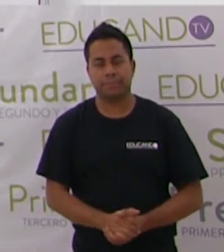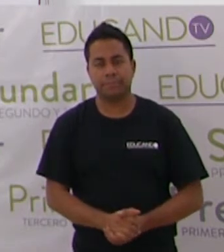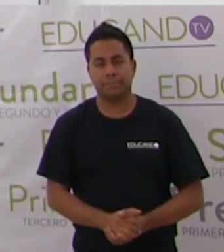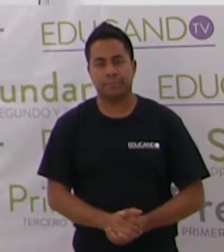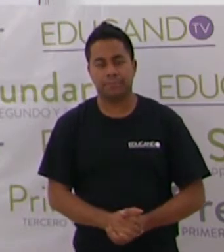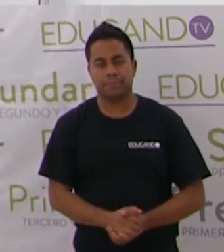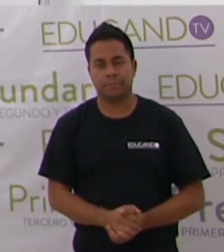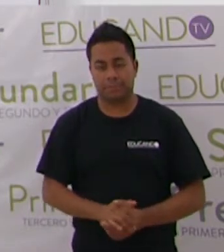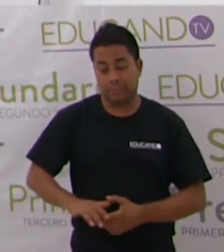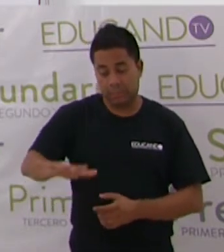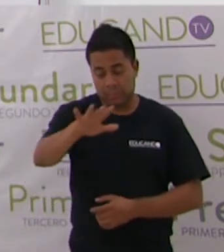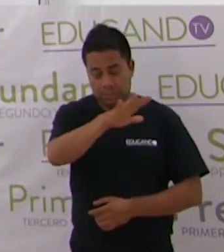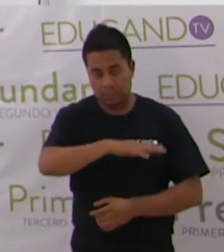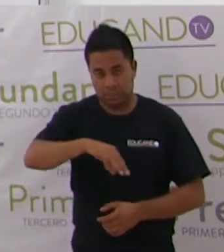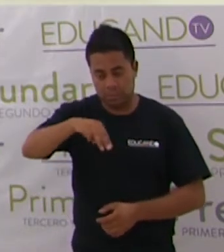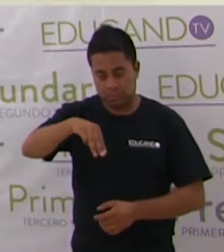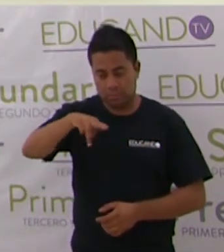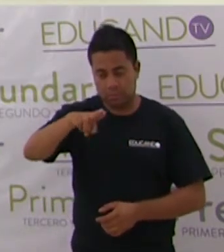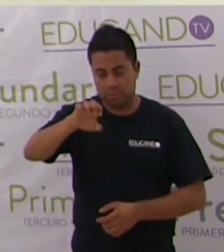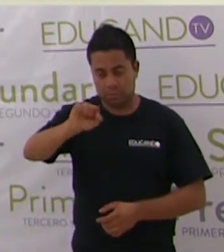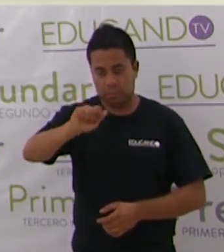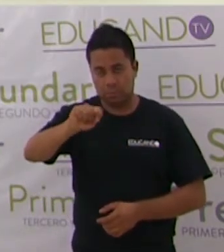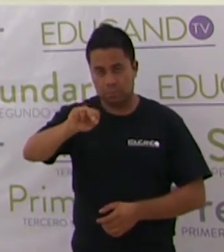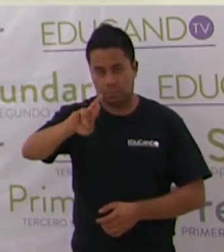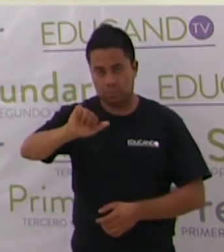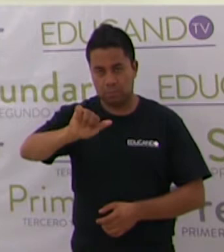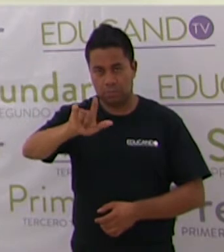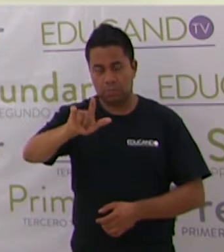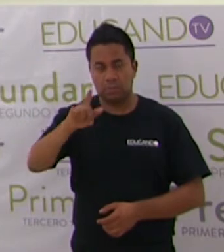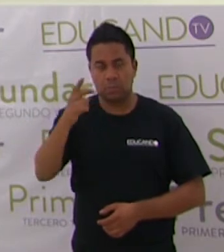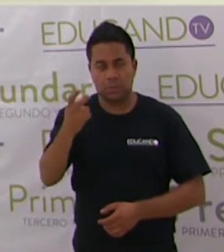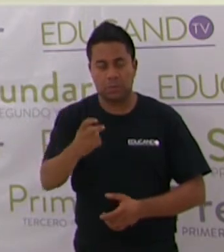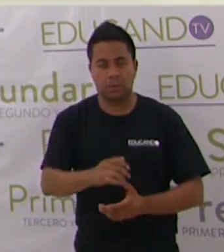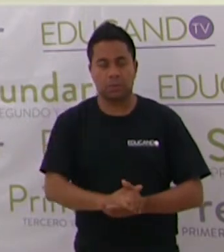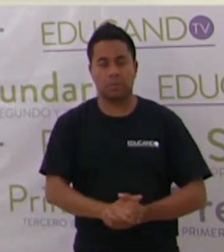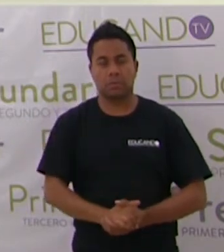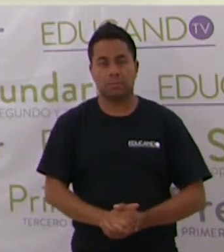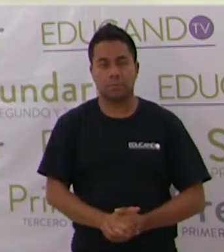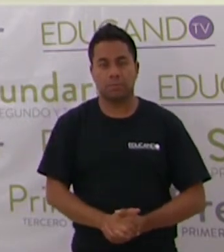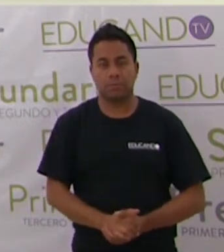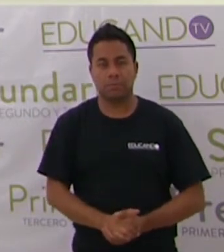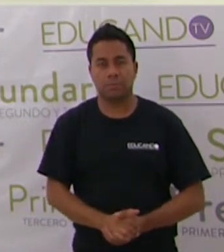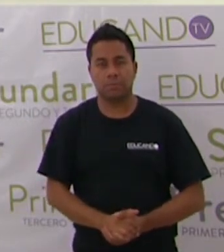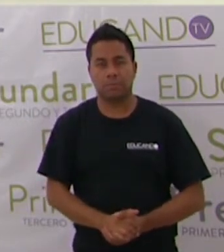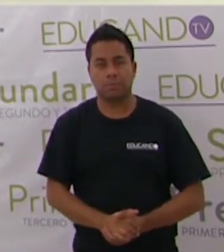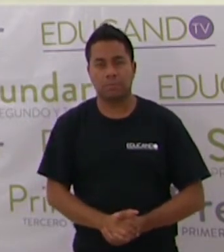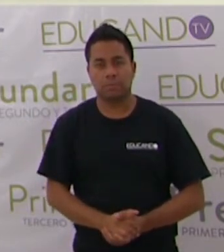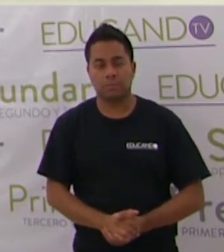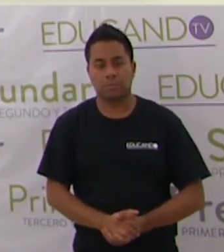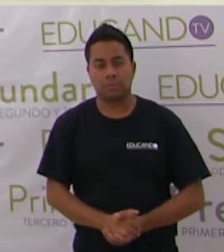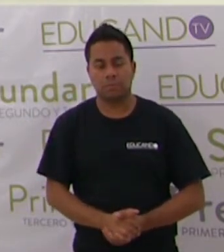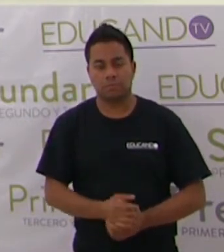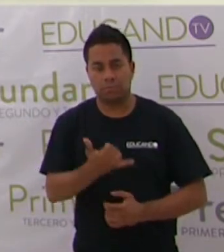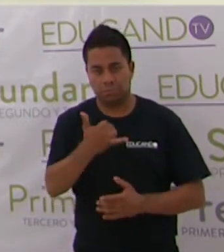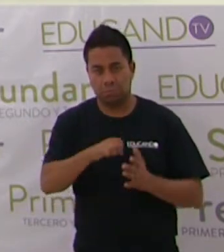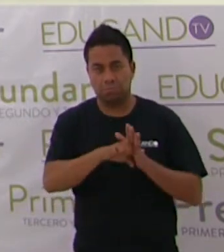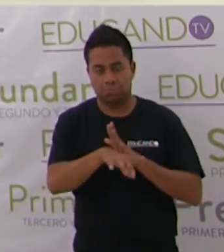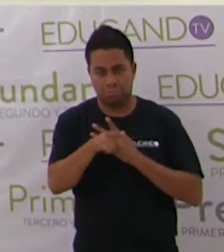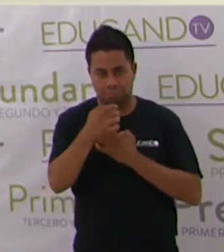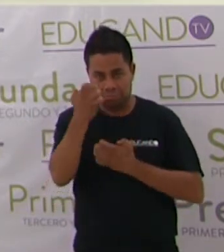Mi espacio muestral es esto. Y vamos a